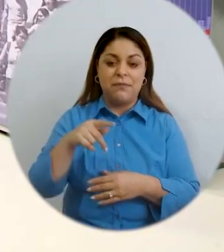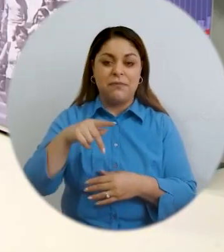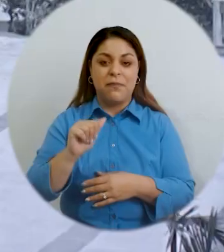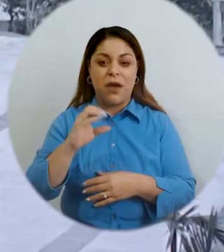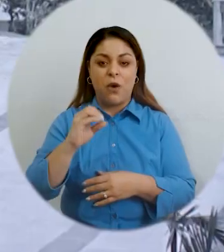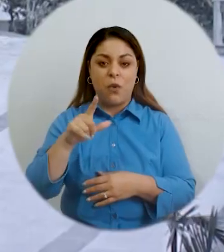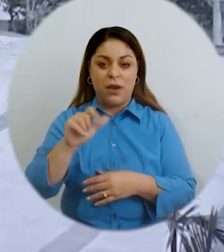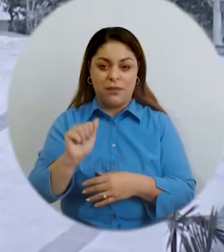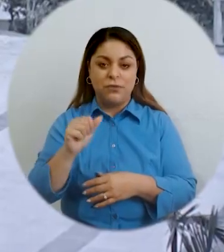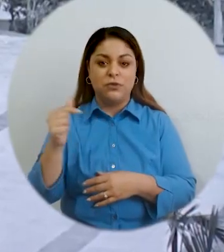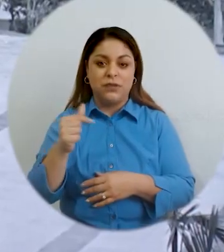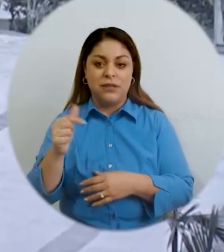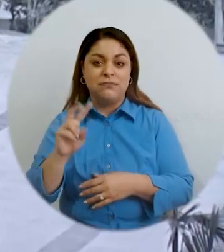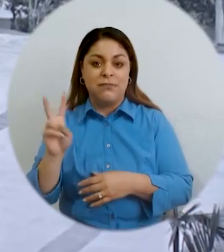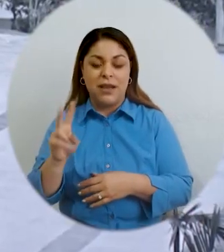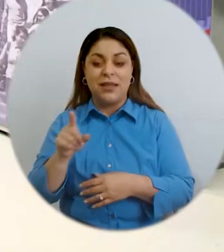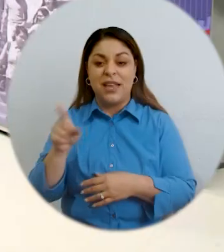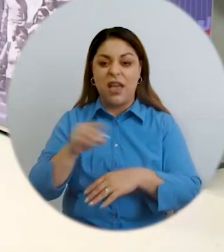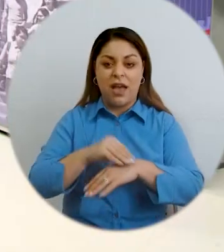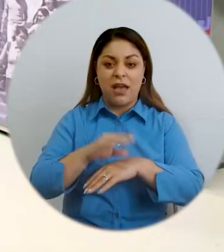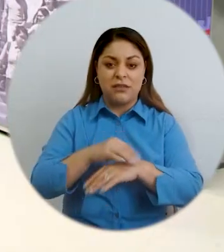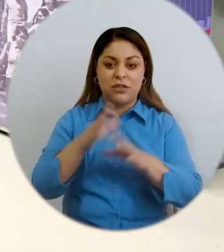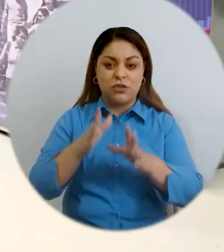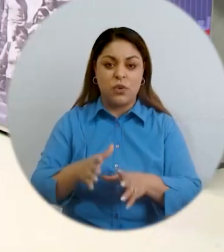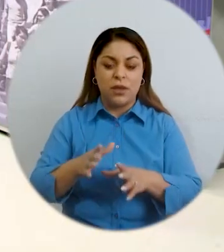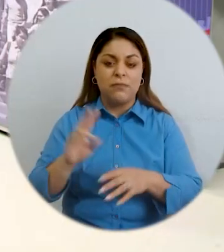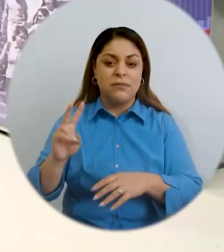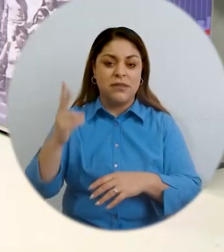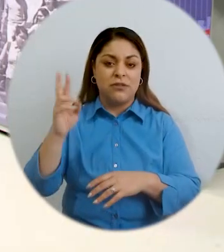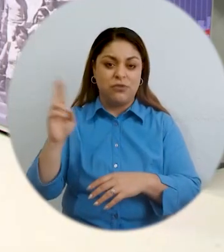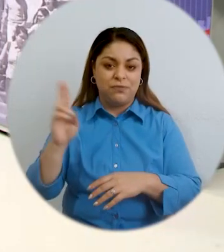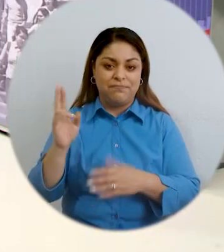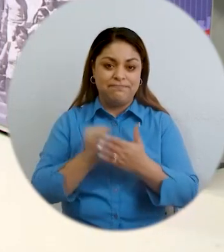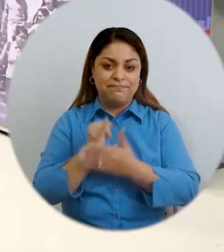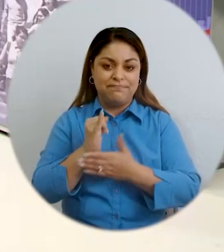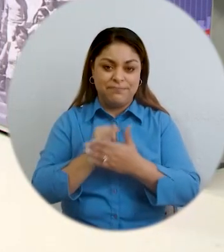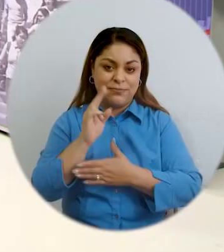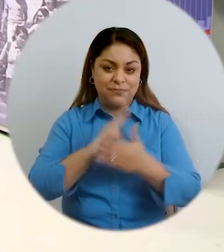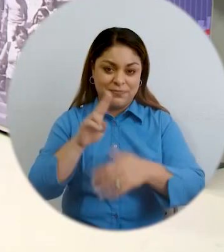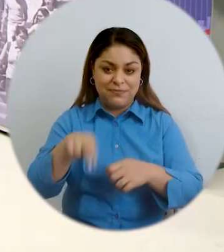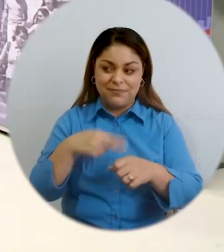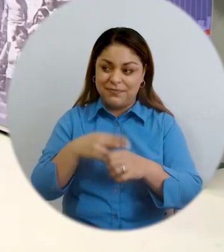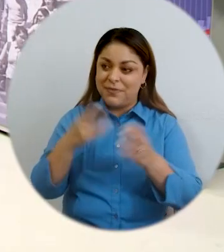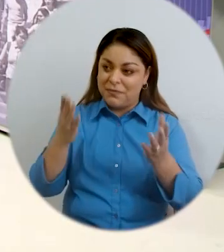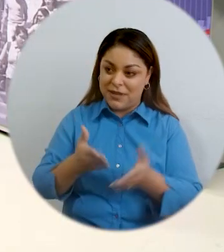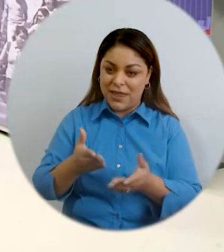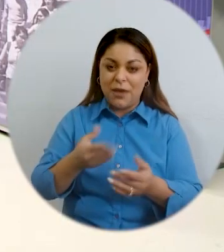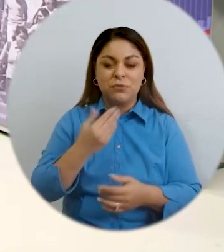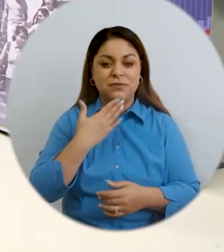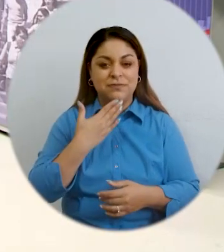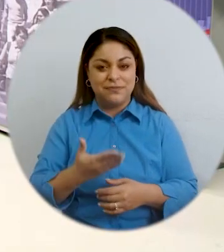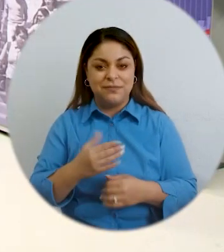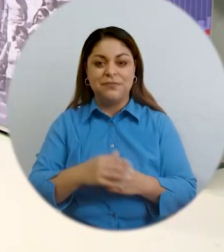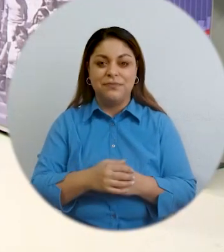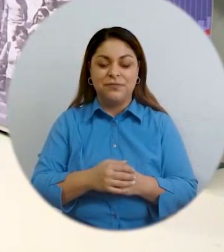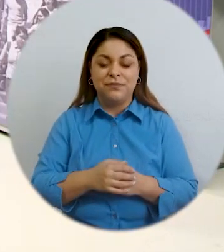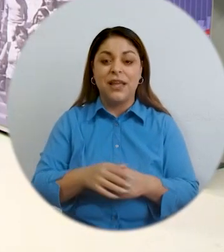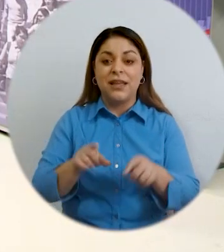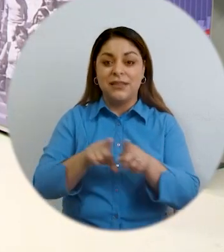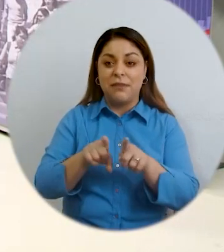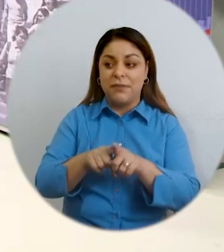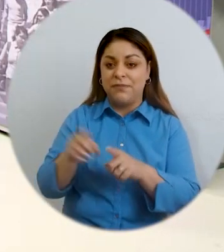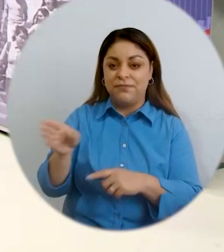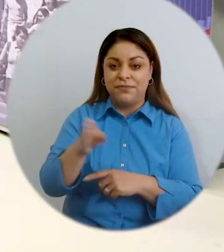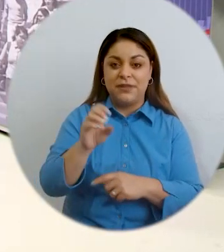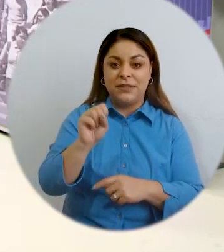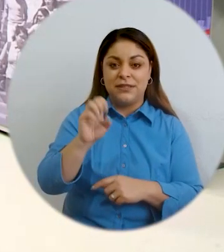nosotros Paola González Vargas, quien es asesora de la Vicerrectoría de Investigación de la Universidad Nacional. Bienvenida. Muchas gracias. Y también